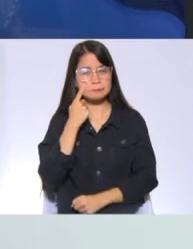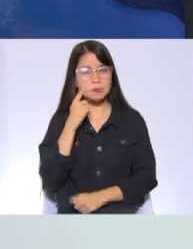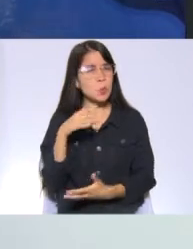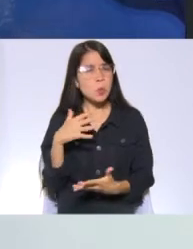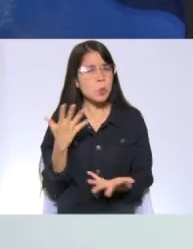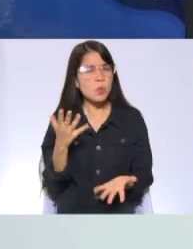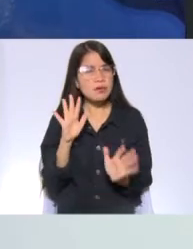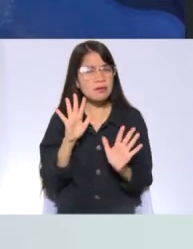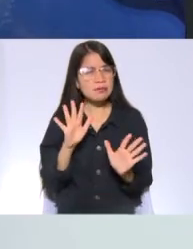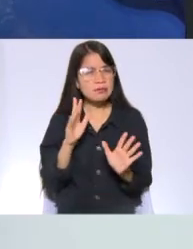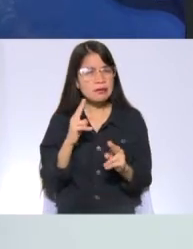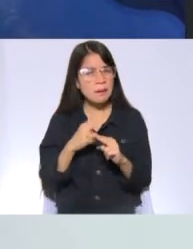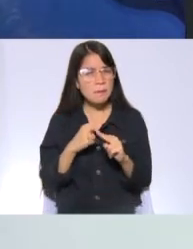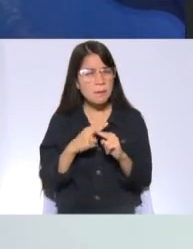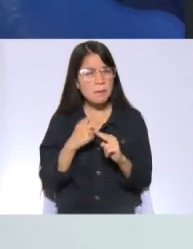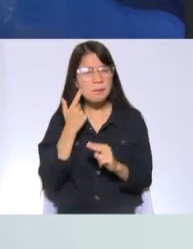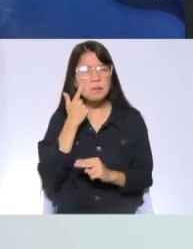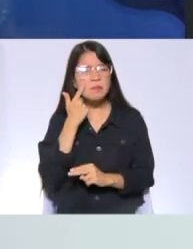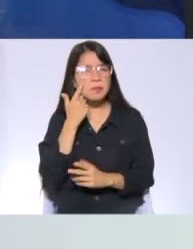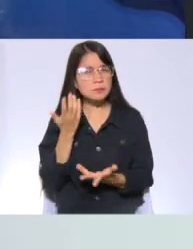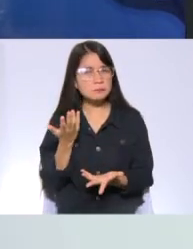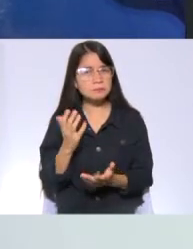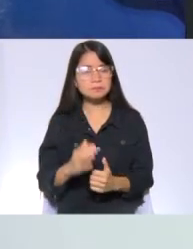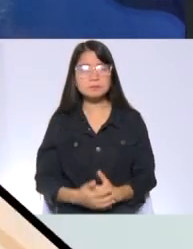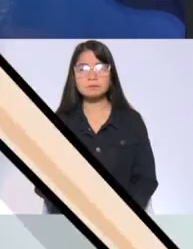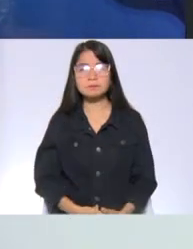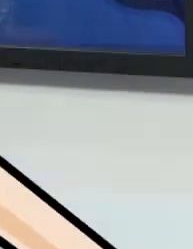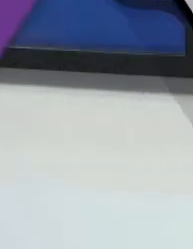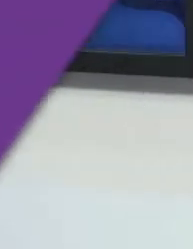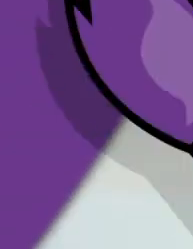10 deportes y cuáles son sus riesgos? Vamos a ver el siguiente video.